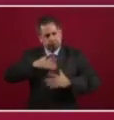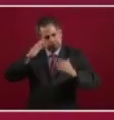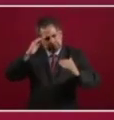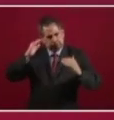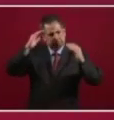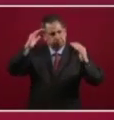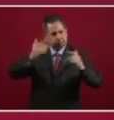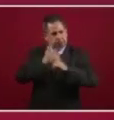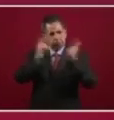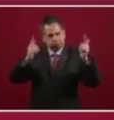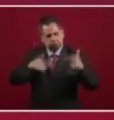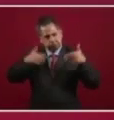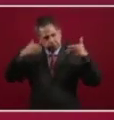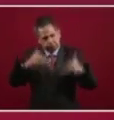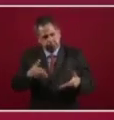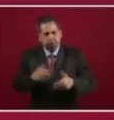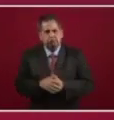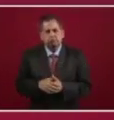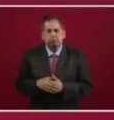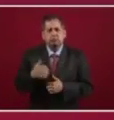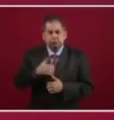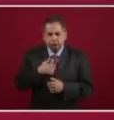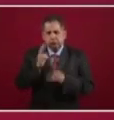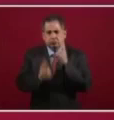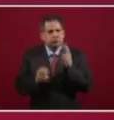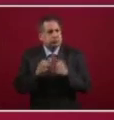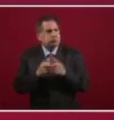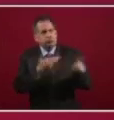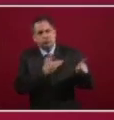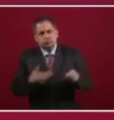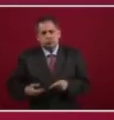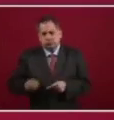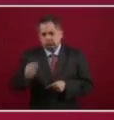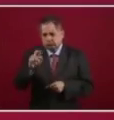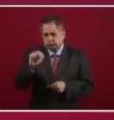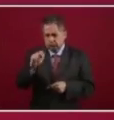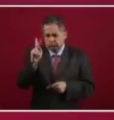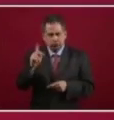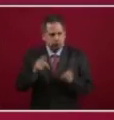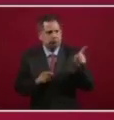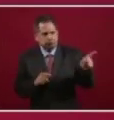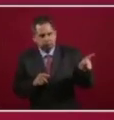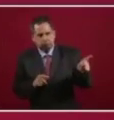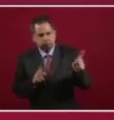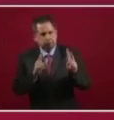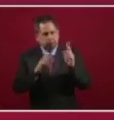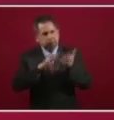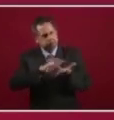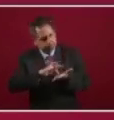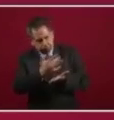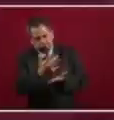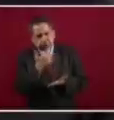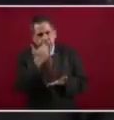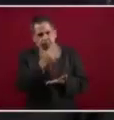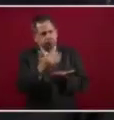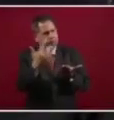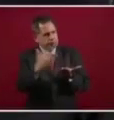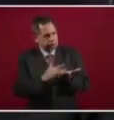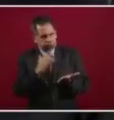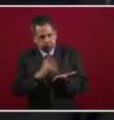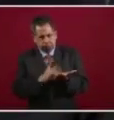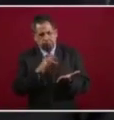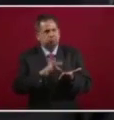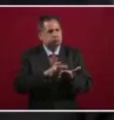soberanía. Entonces voy a hablar con el presidente Trump para agradecerle su apoyo,